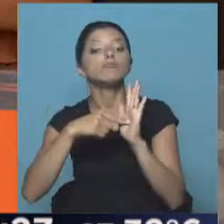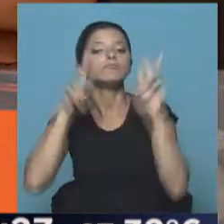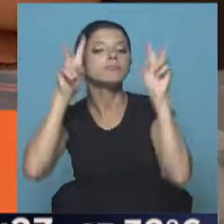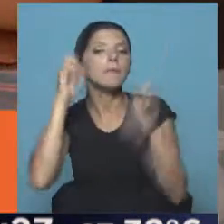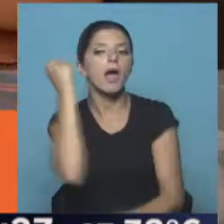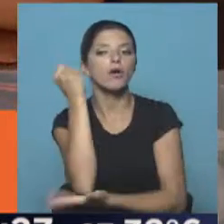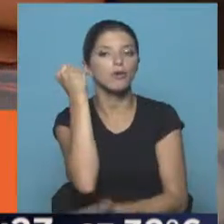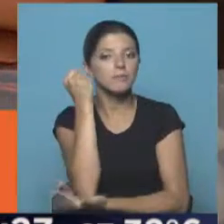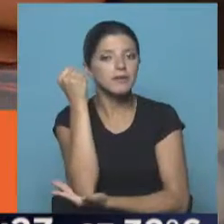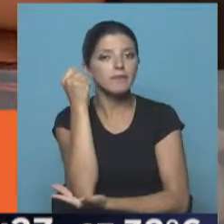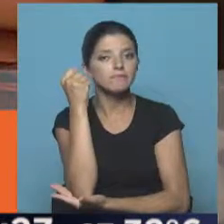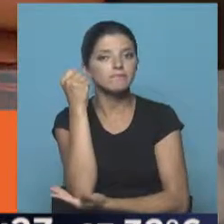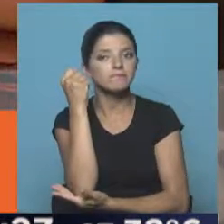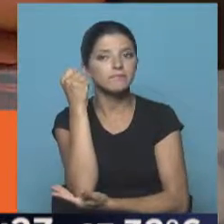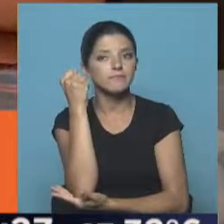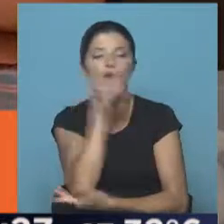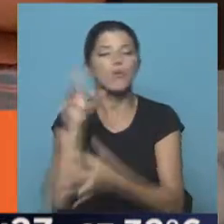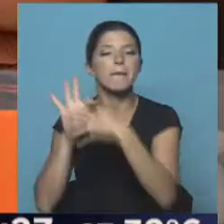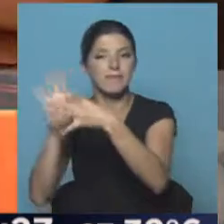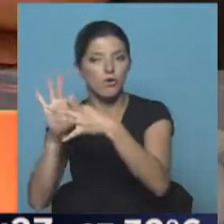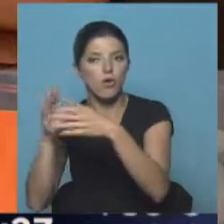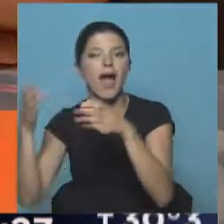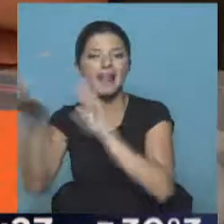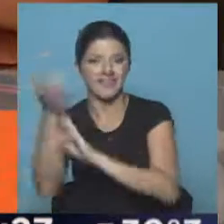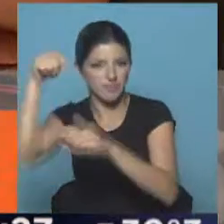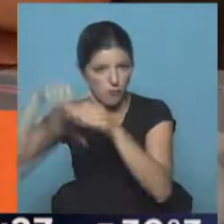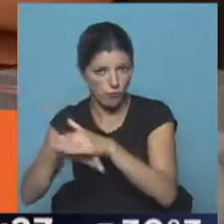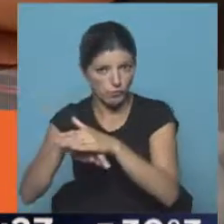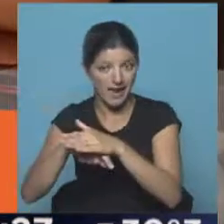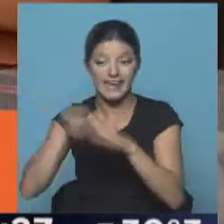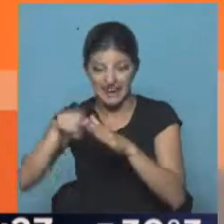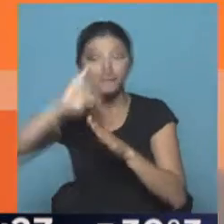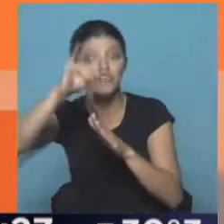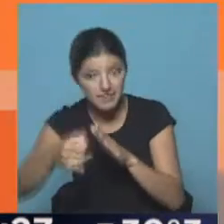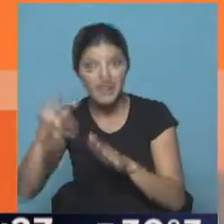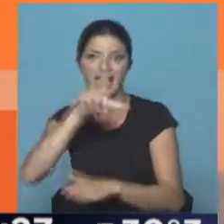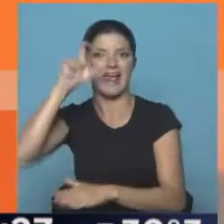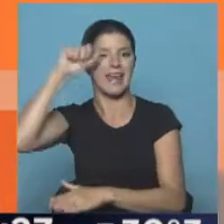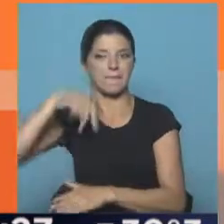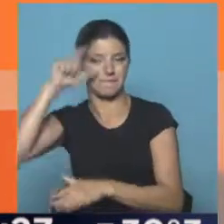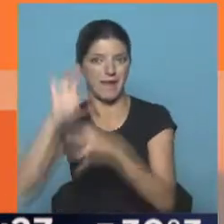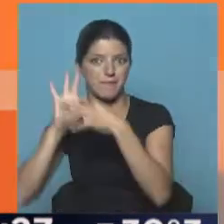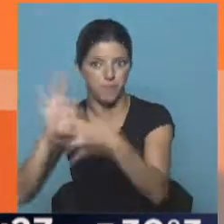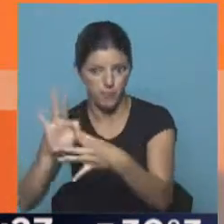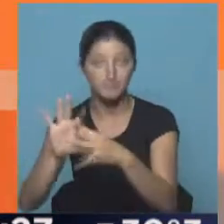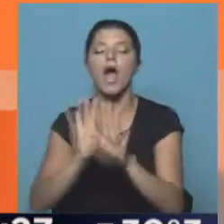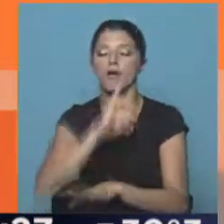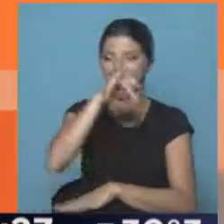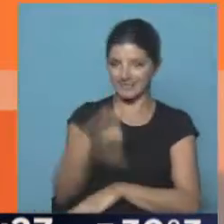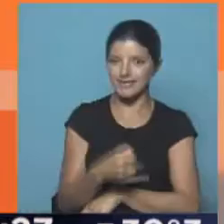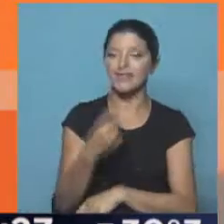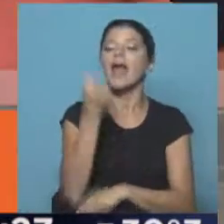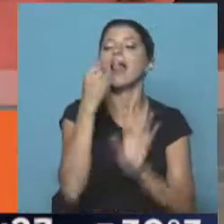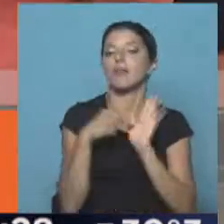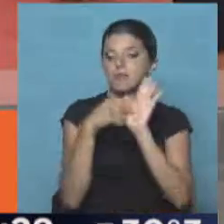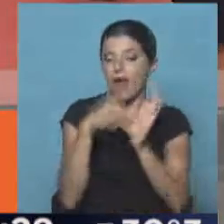la ultraderecha como puede estar Marine Le Pen. Entonces, si bien se viene una fuerte reducción del gasto público, si cumple su